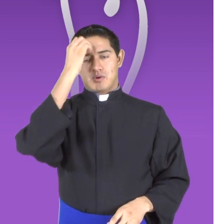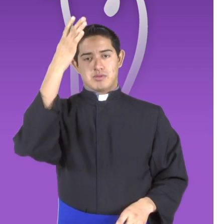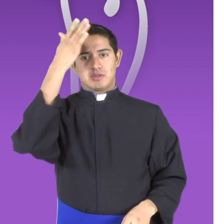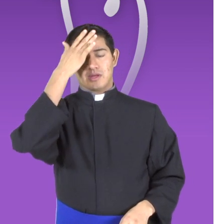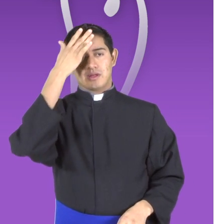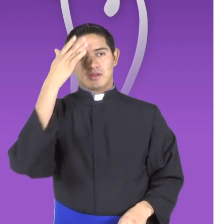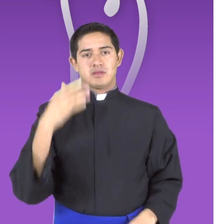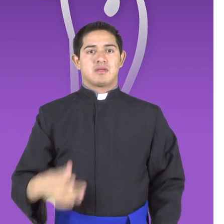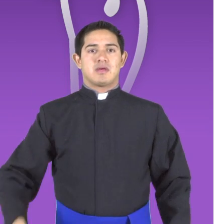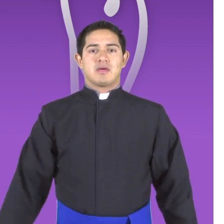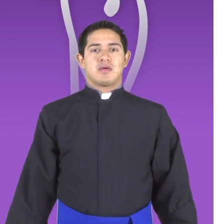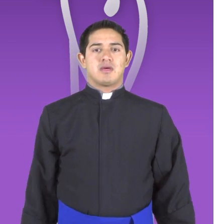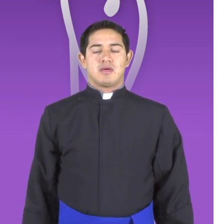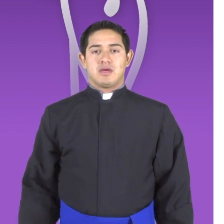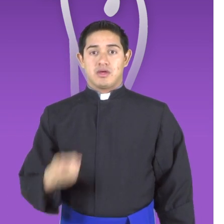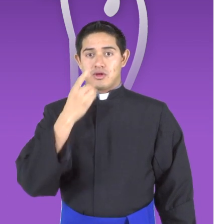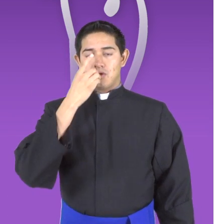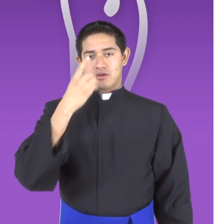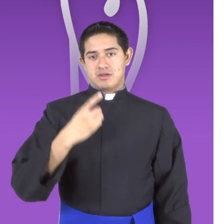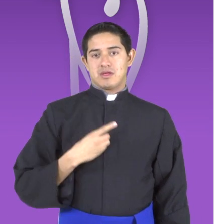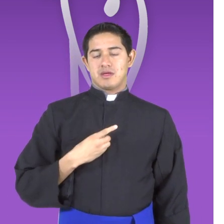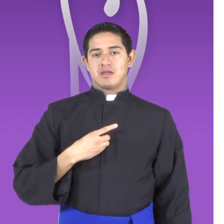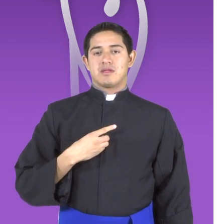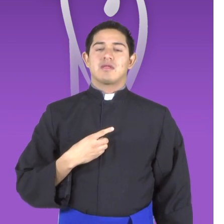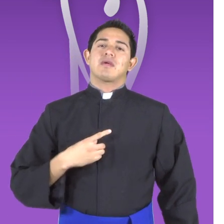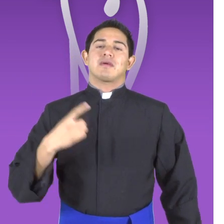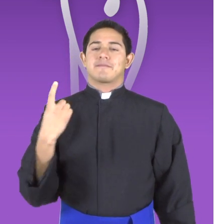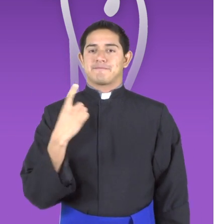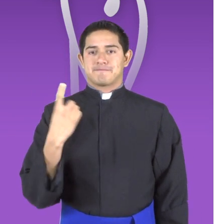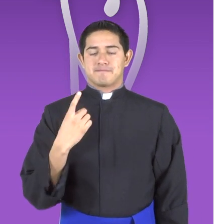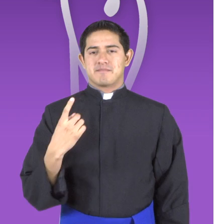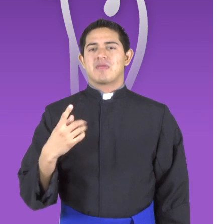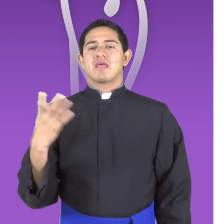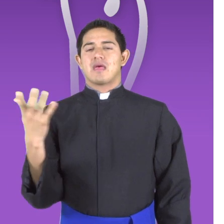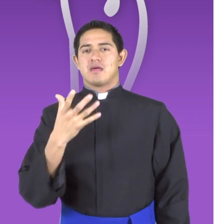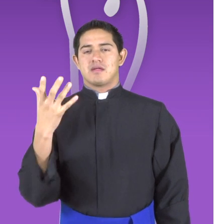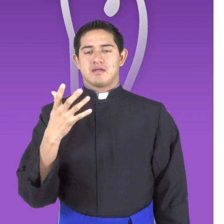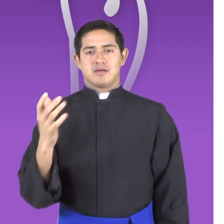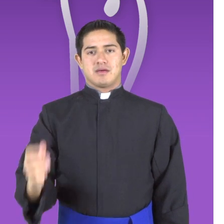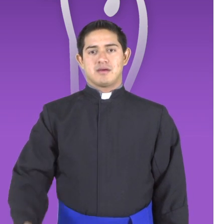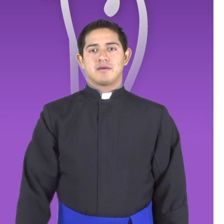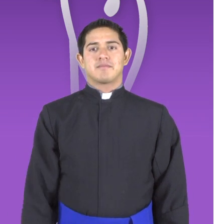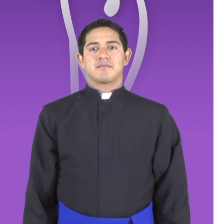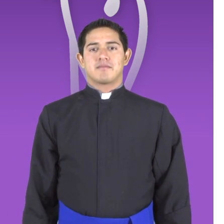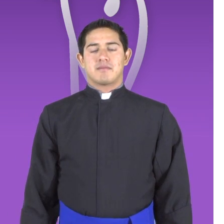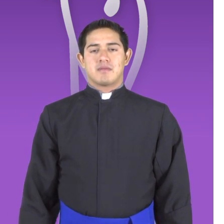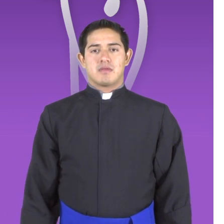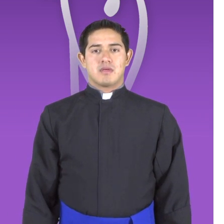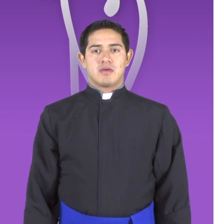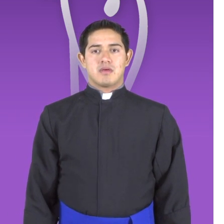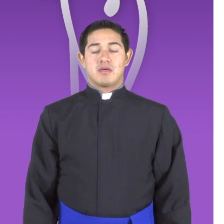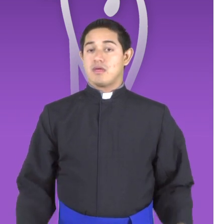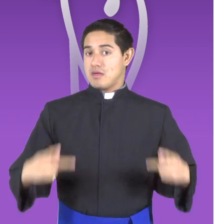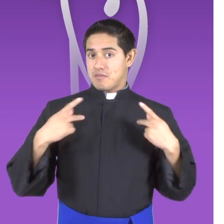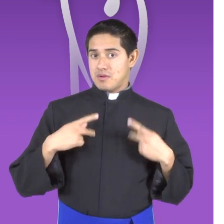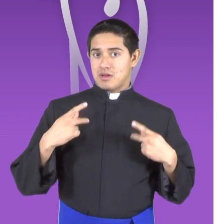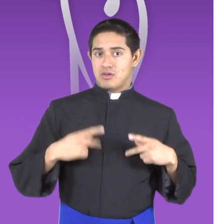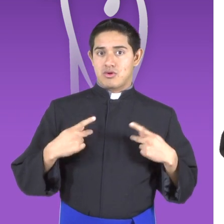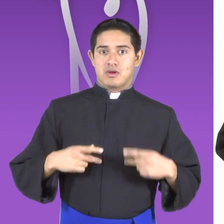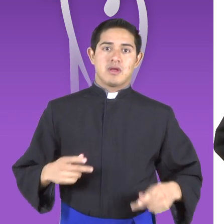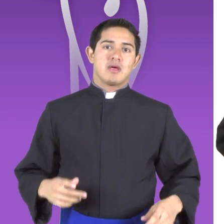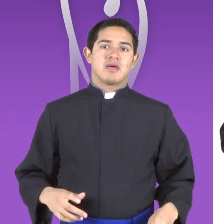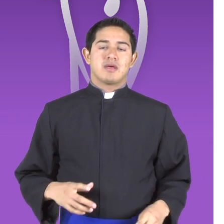apellido tenía lo que a él se dedicaba y qué es lo que hacía en la comarca de Jerusalén. Esta persona